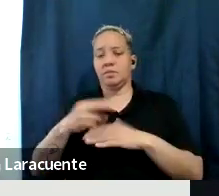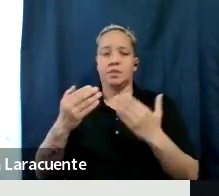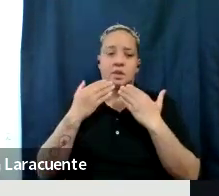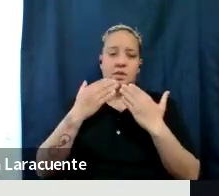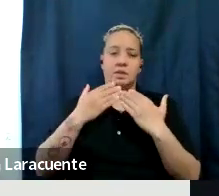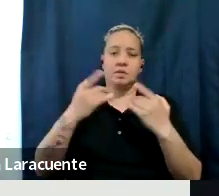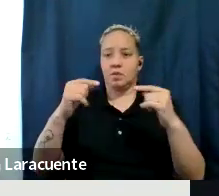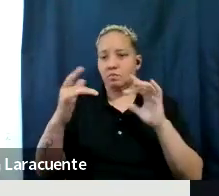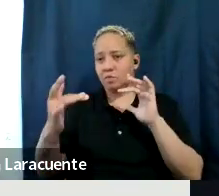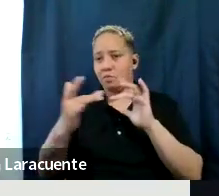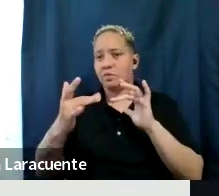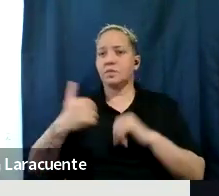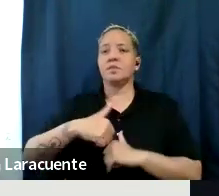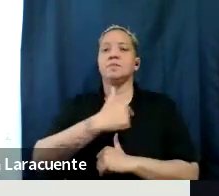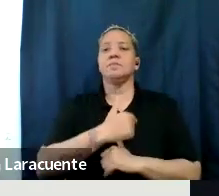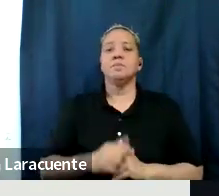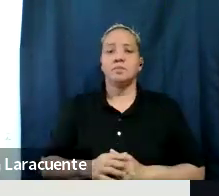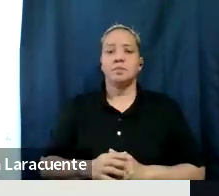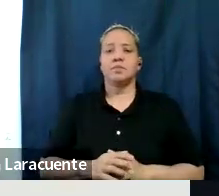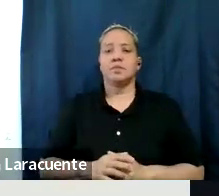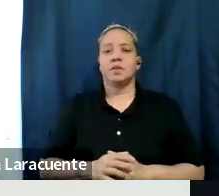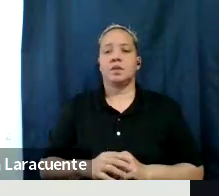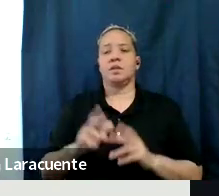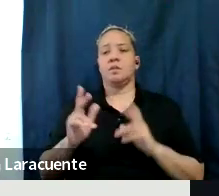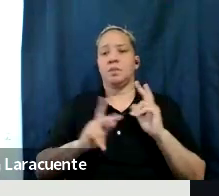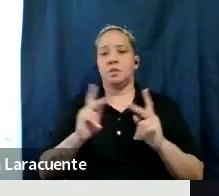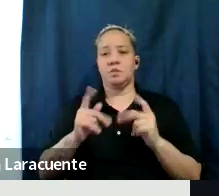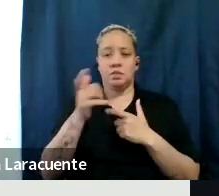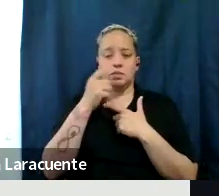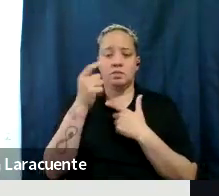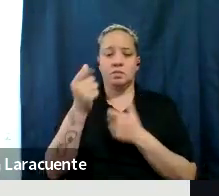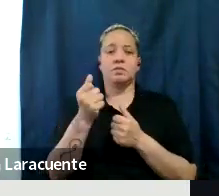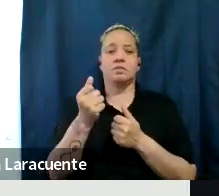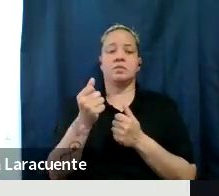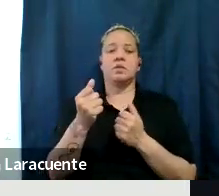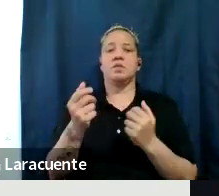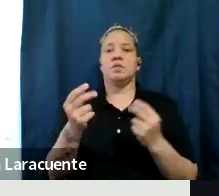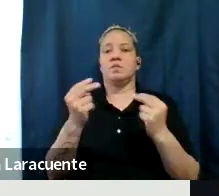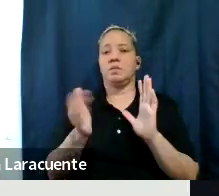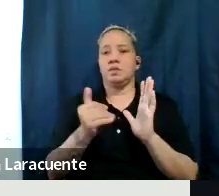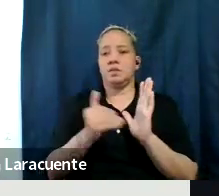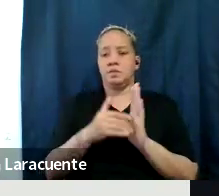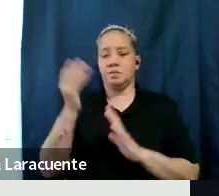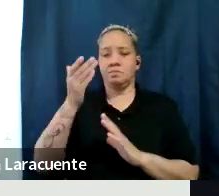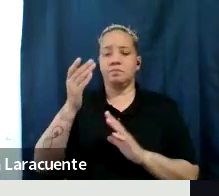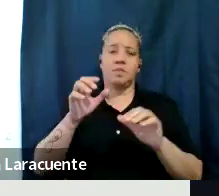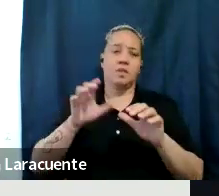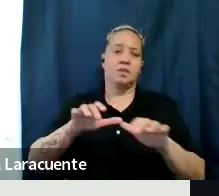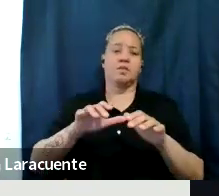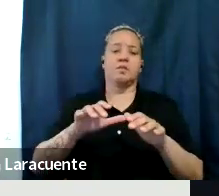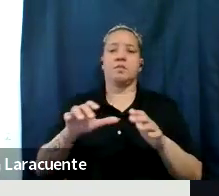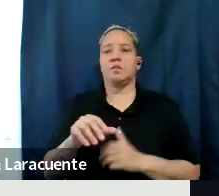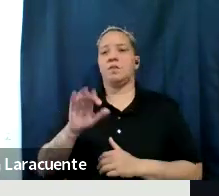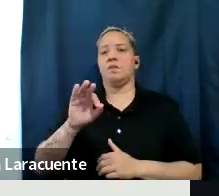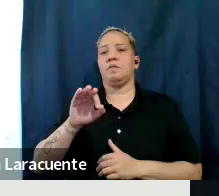estar acá con nosotros. Y las personas que estén interesados en ver nuevamente la charla lo pueden hacer por nuestra página de